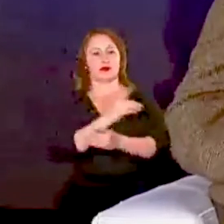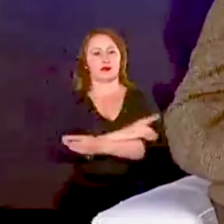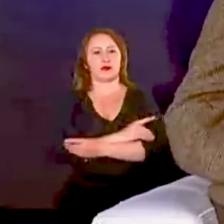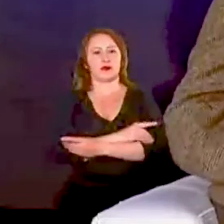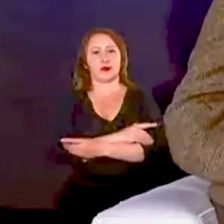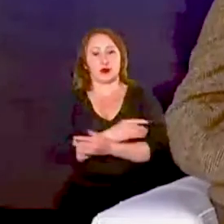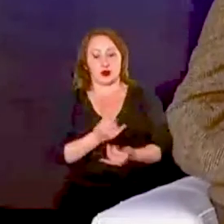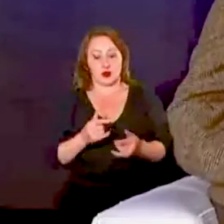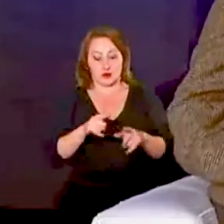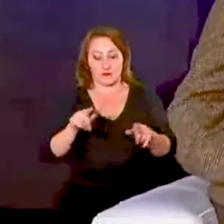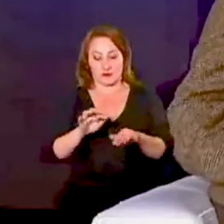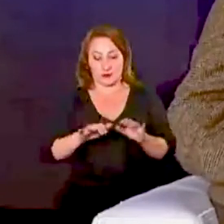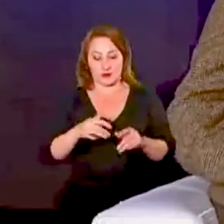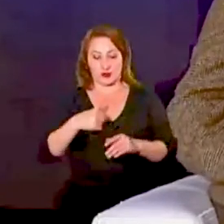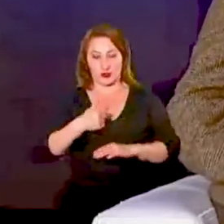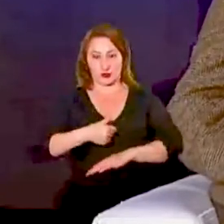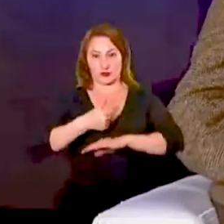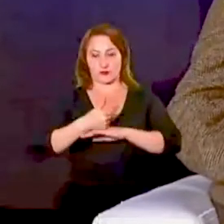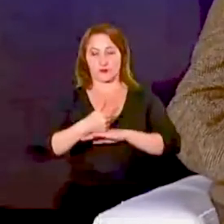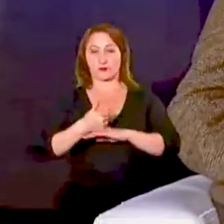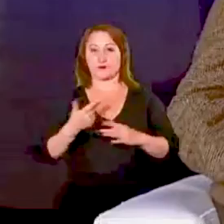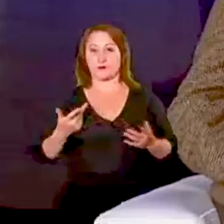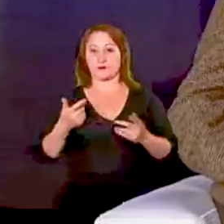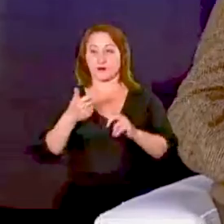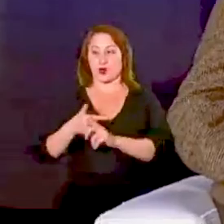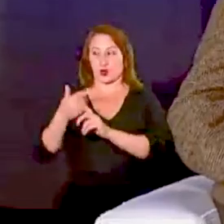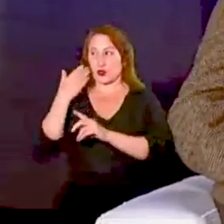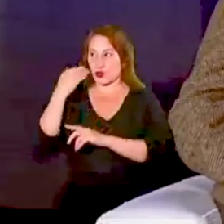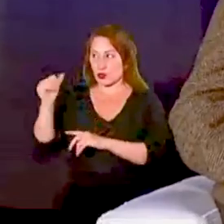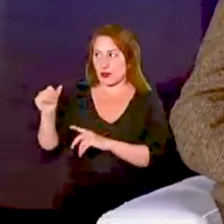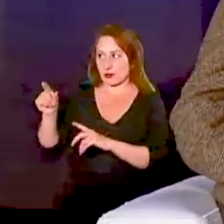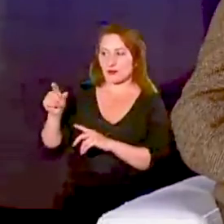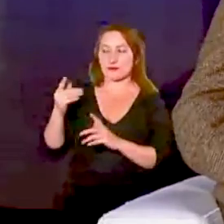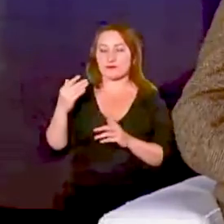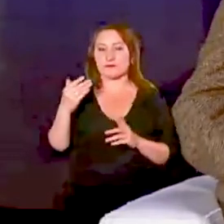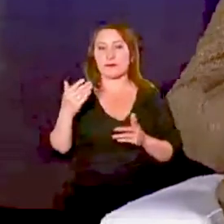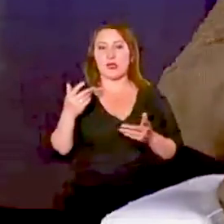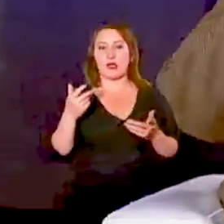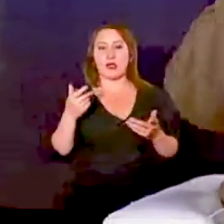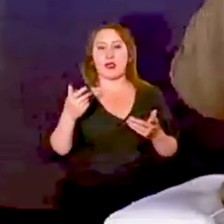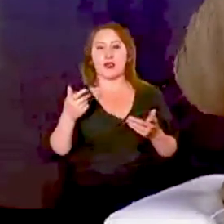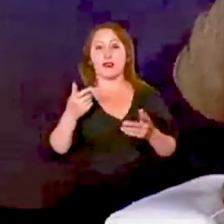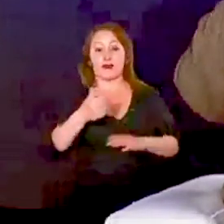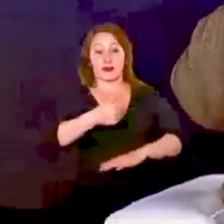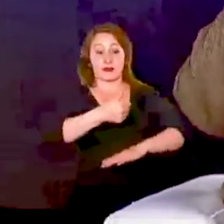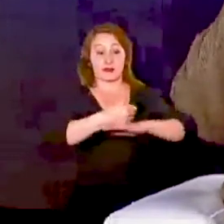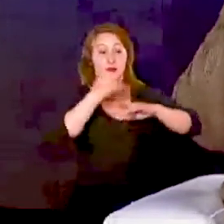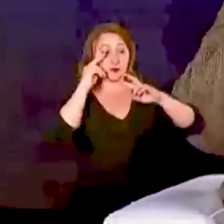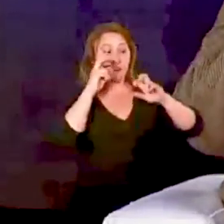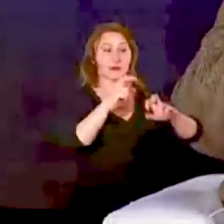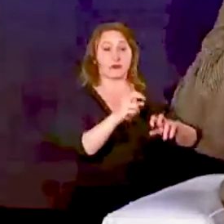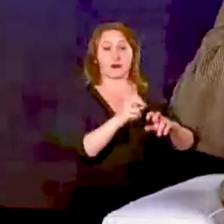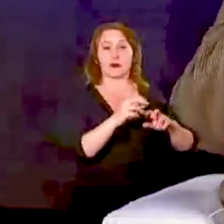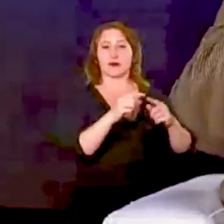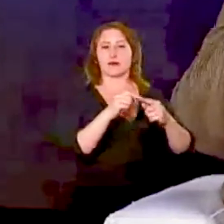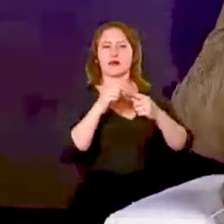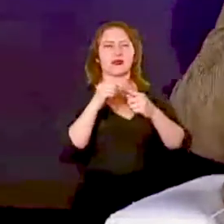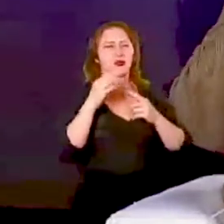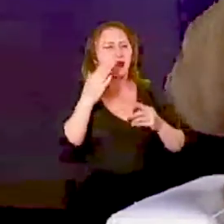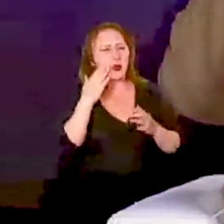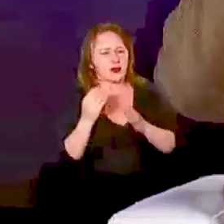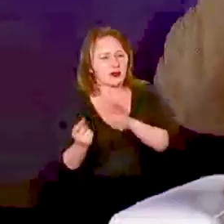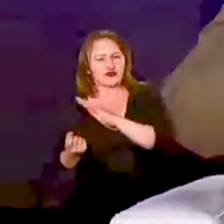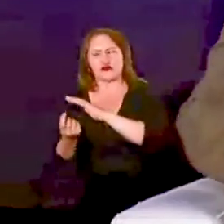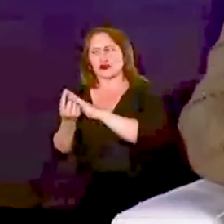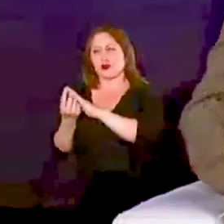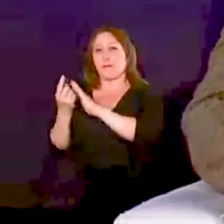que hoy dirijo, señora procuradora, Dirección de Investigaciones Especiales, tuvo su inicio desde